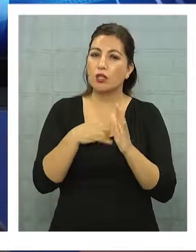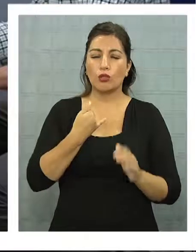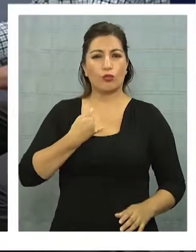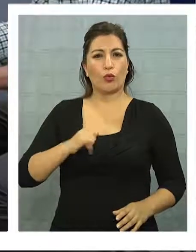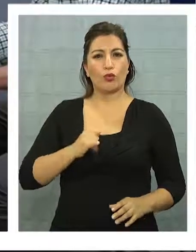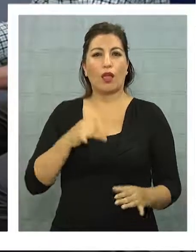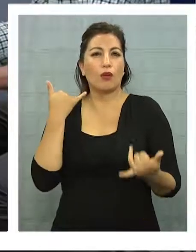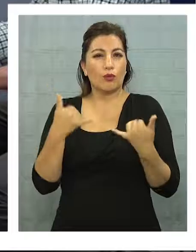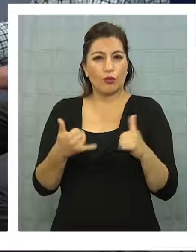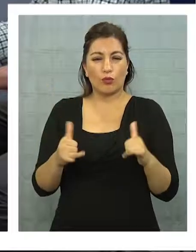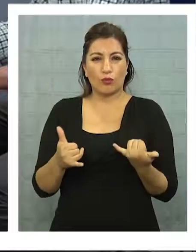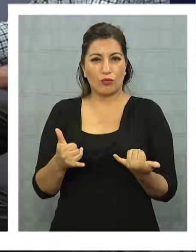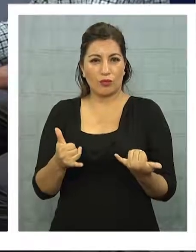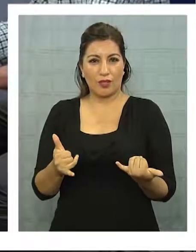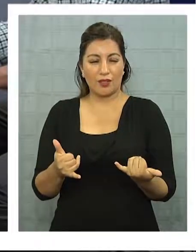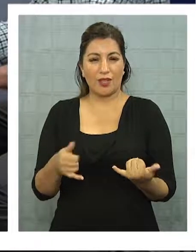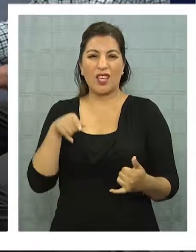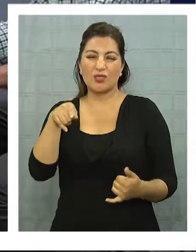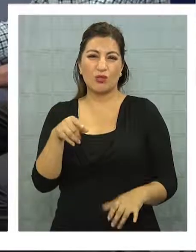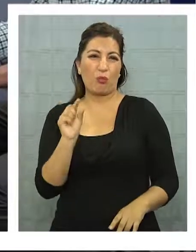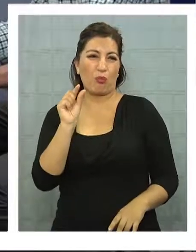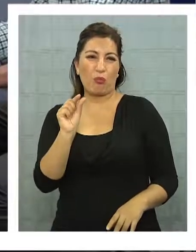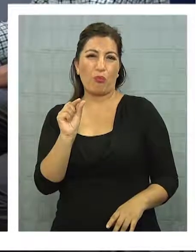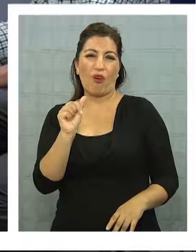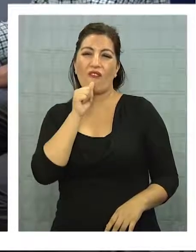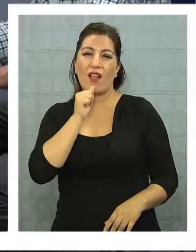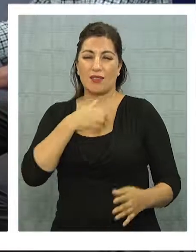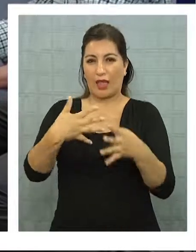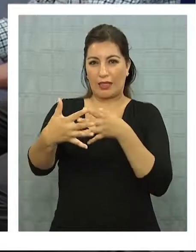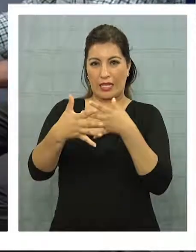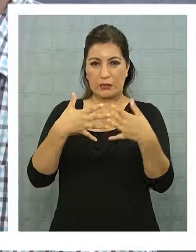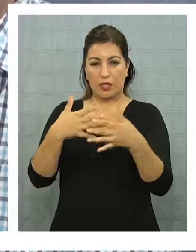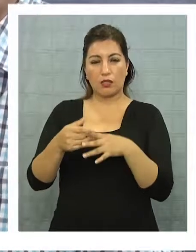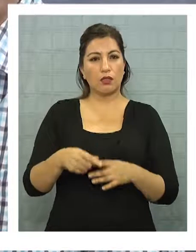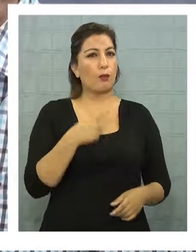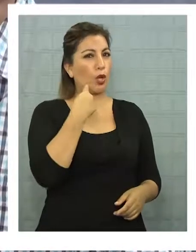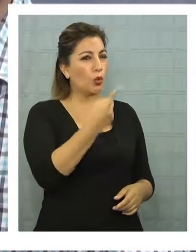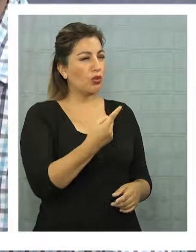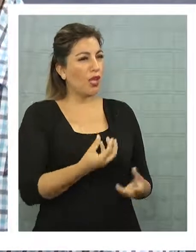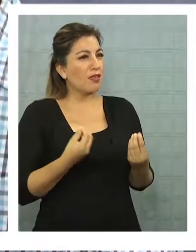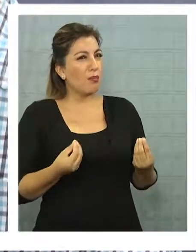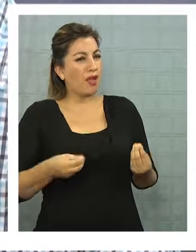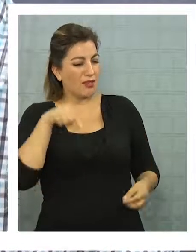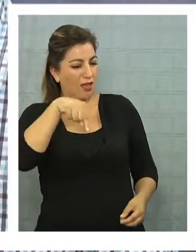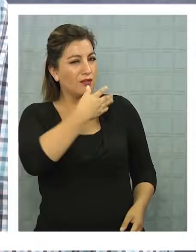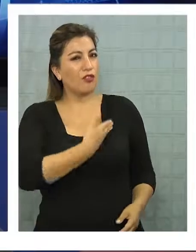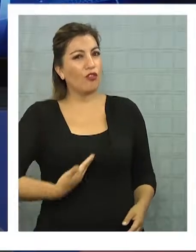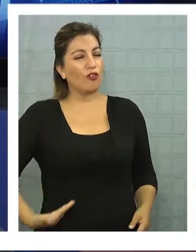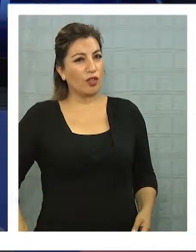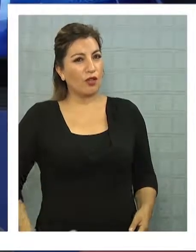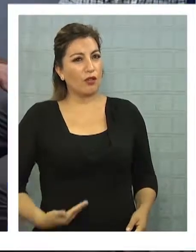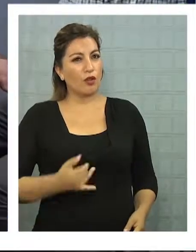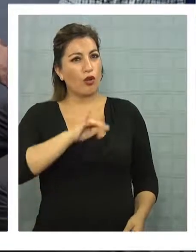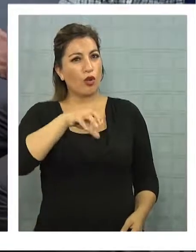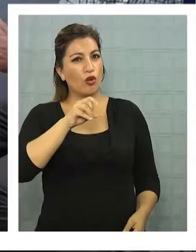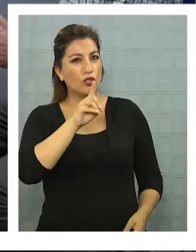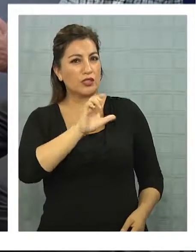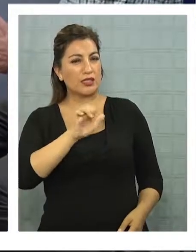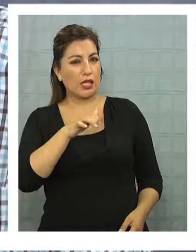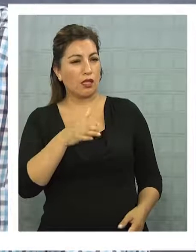una exageración. Fíjense usted que hay parlamentarios que llevan desde el 11 de marzo del 90, y